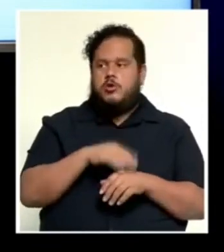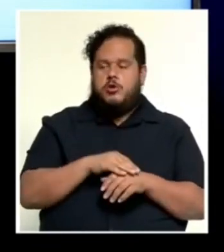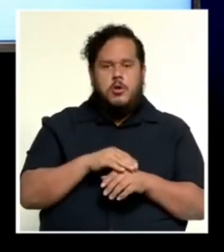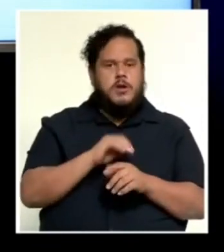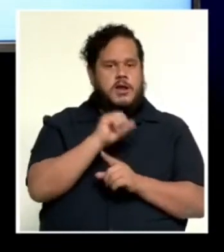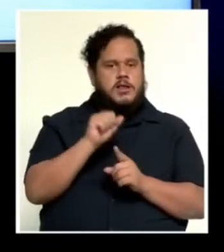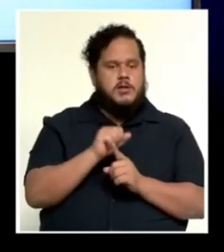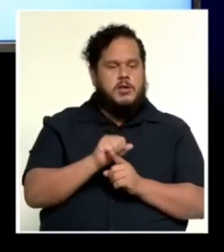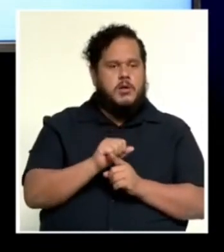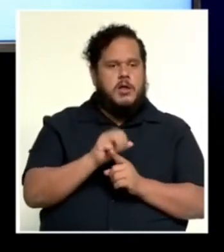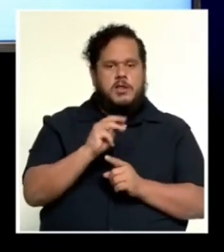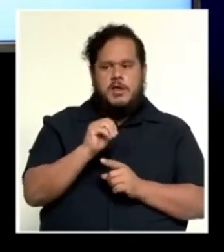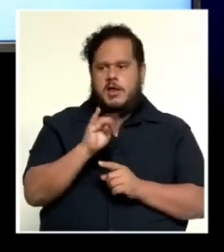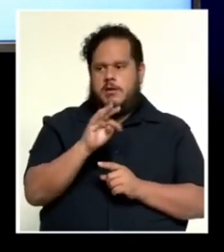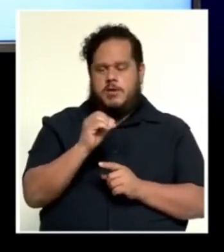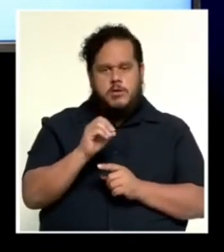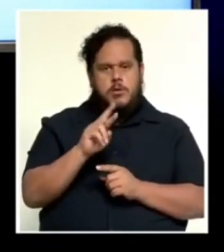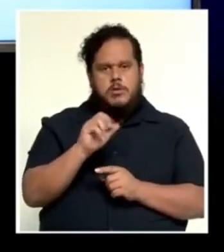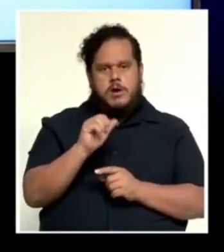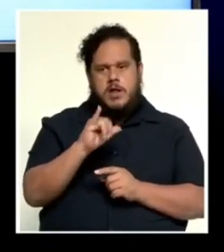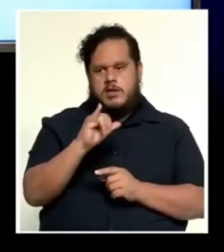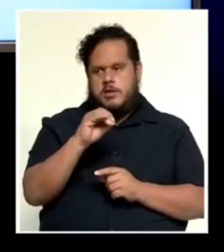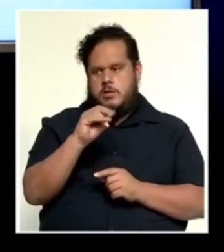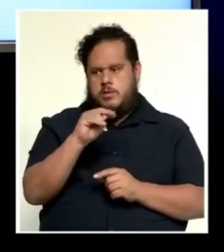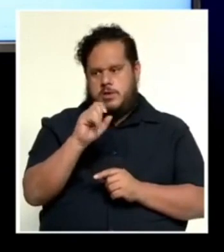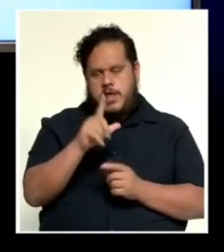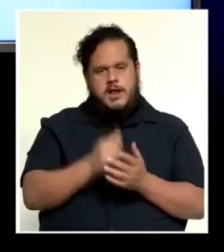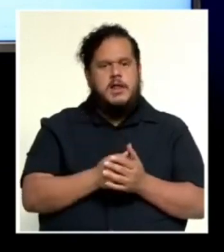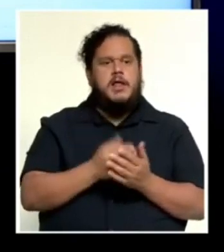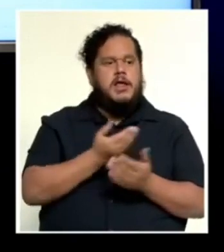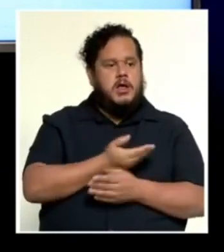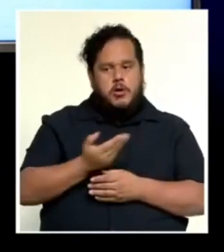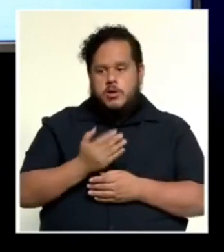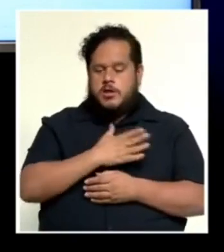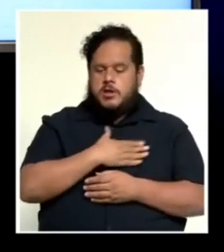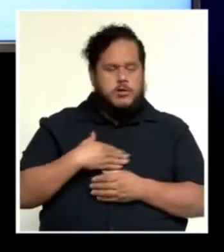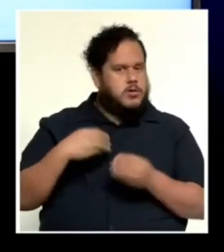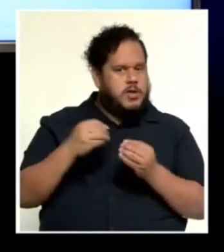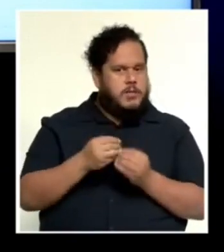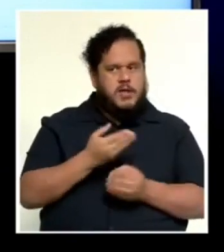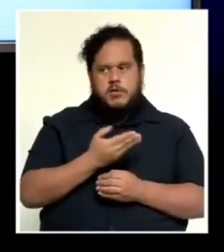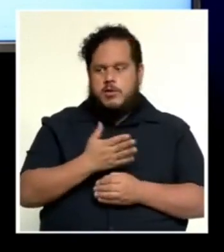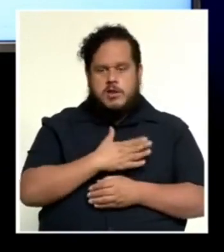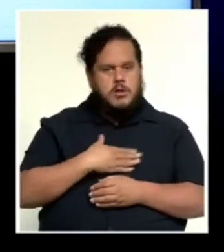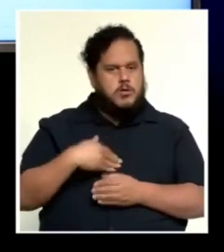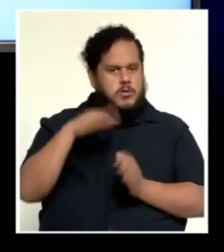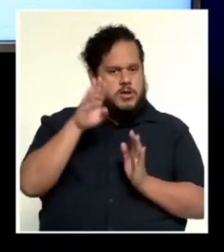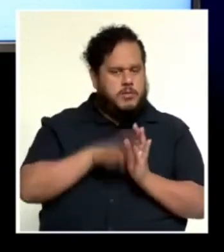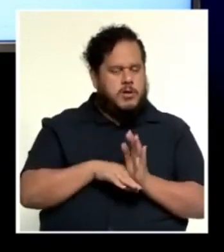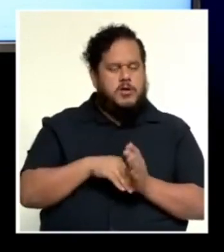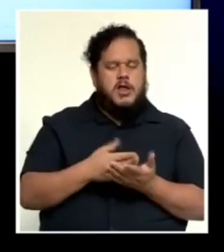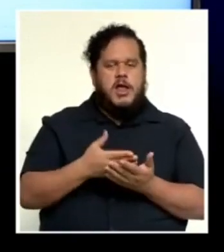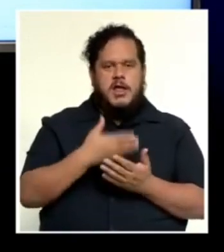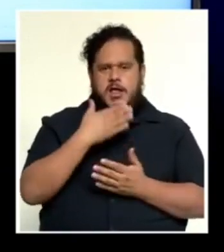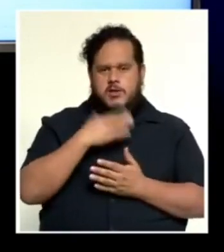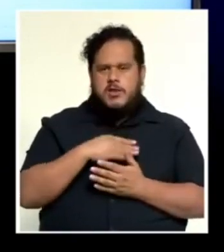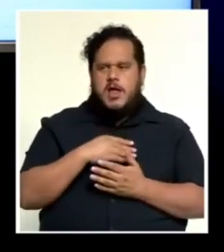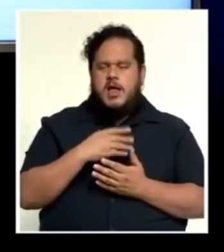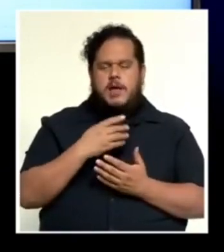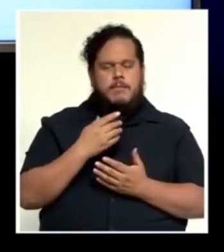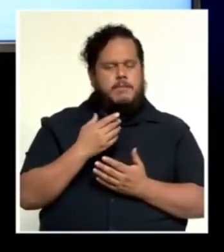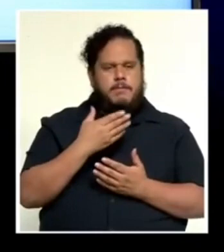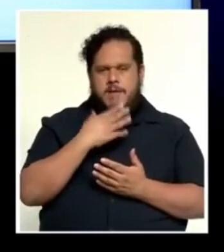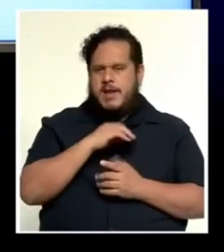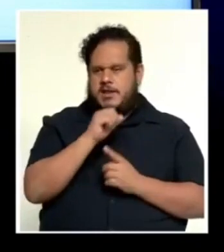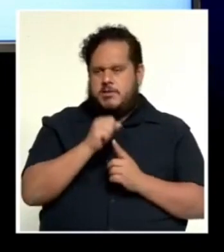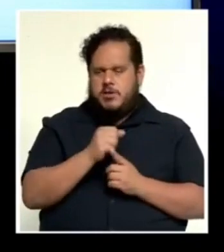del voto racional. Hay cosas que nos gustan más, hay cosas que nos gustan menos, hay cosas que nos dan mala espina, hay cosas que nos